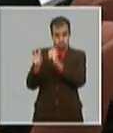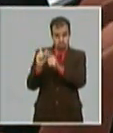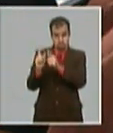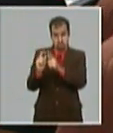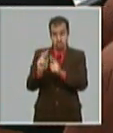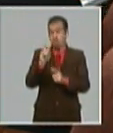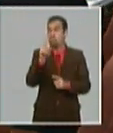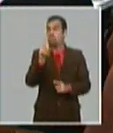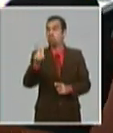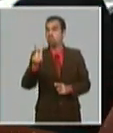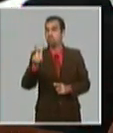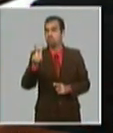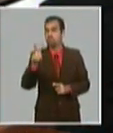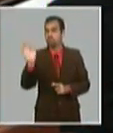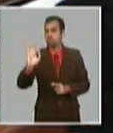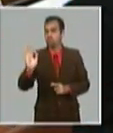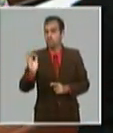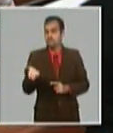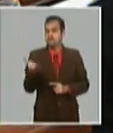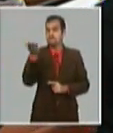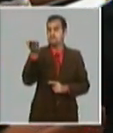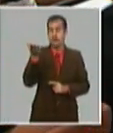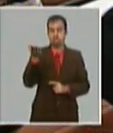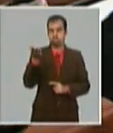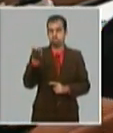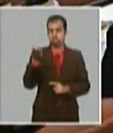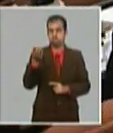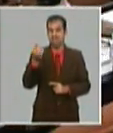No, no. Esos niveles de actividad los tenemos que buscar en la industria nacional.